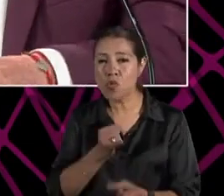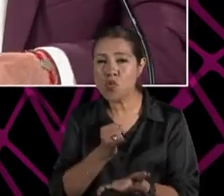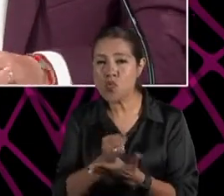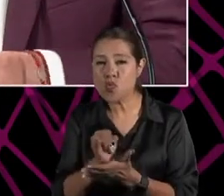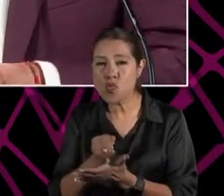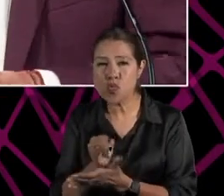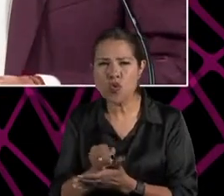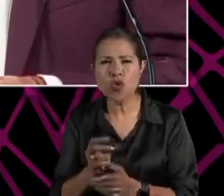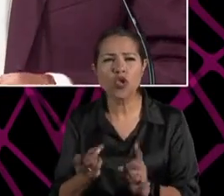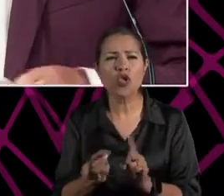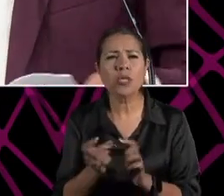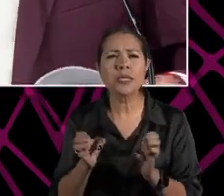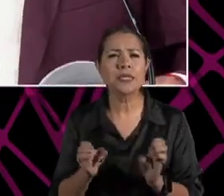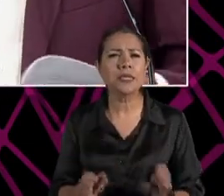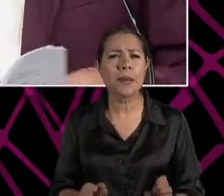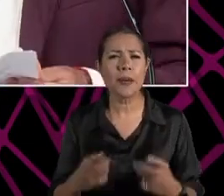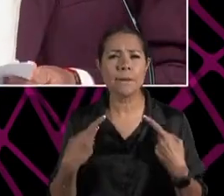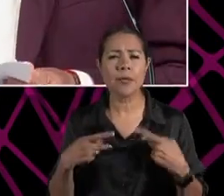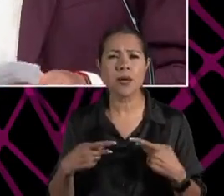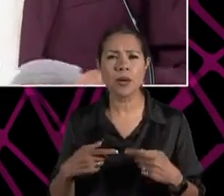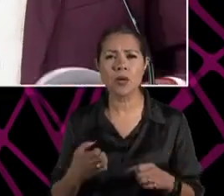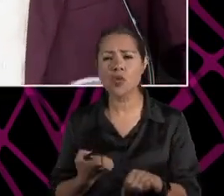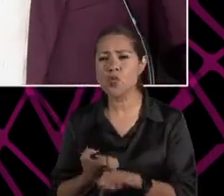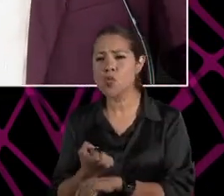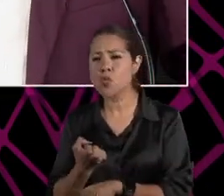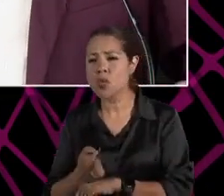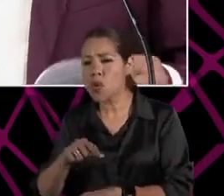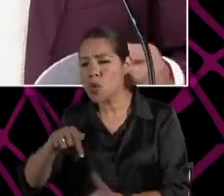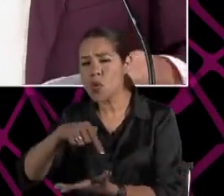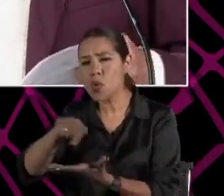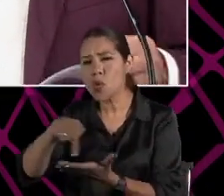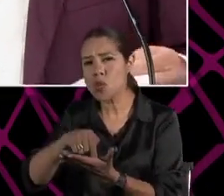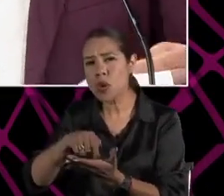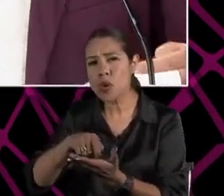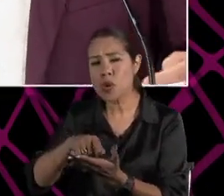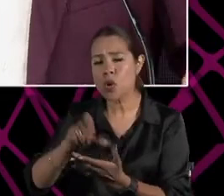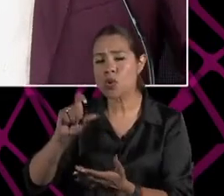investigar dónde se encontraban. Y en Guanajuato se localizaron el